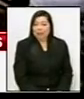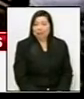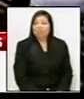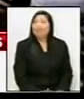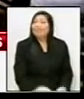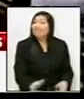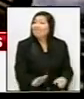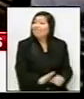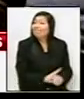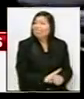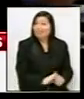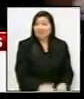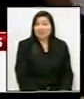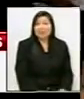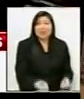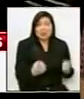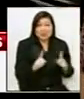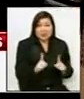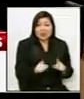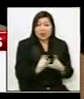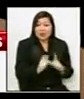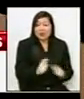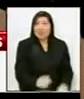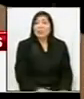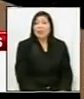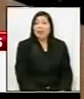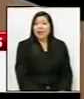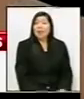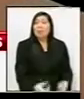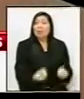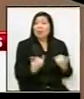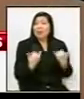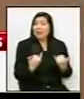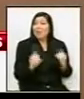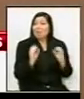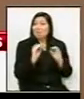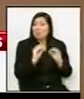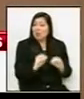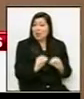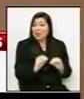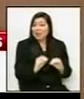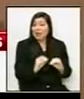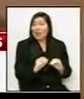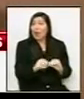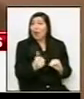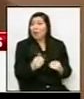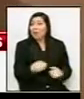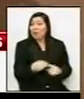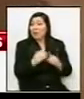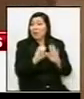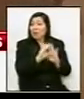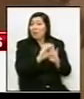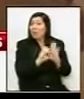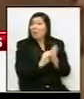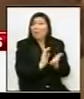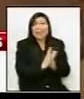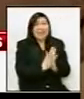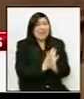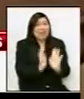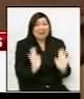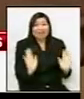Absolutamente de acuerdo con el congresista Velázquez Quesquén, porque acá también hay que poner otra otro principio constitucional. Nadie puede